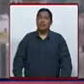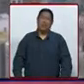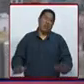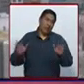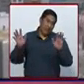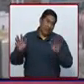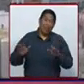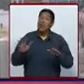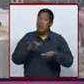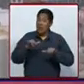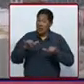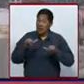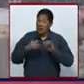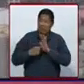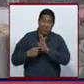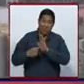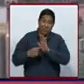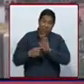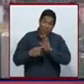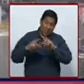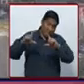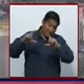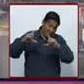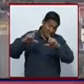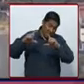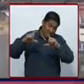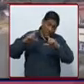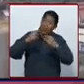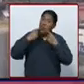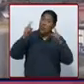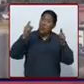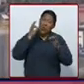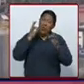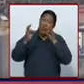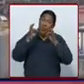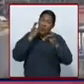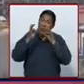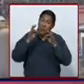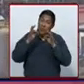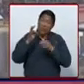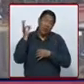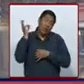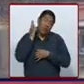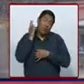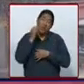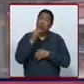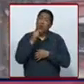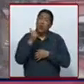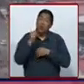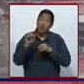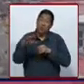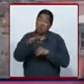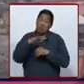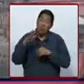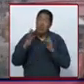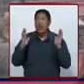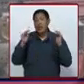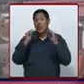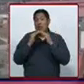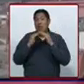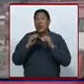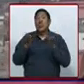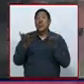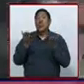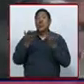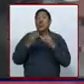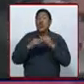Bueno, y da gusto también registrar, por supuesto, para nuestras redes sociales, mostrándoles esta vez otro pedacito de la ciudad de La Paz, esta vez en la